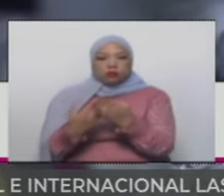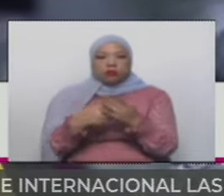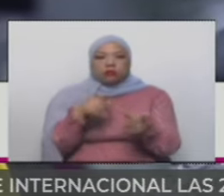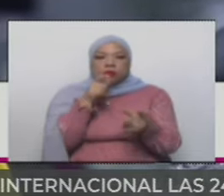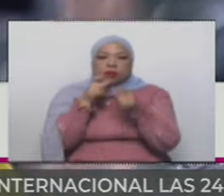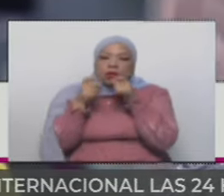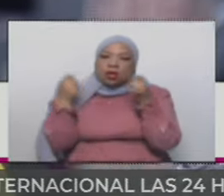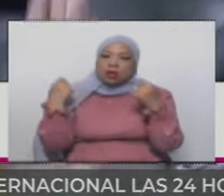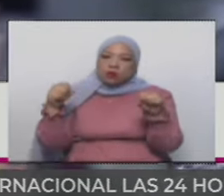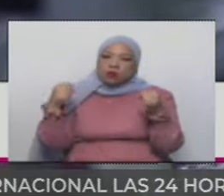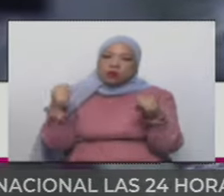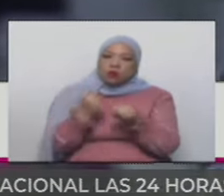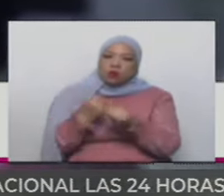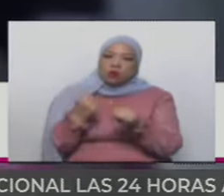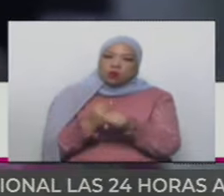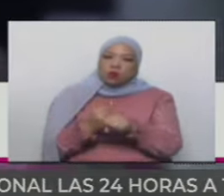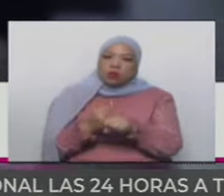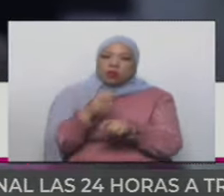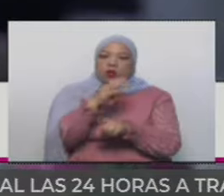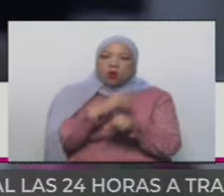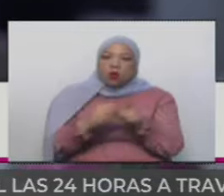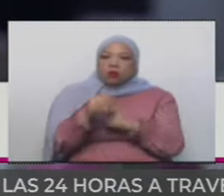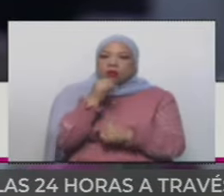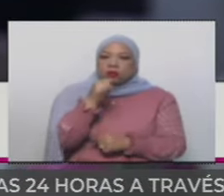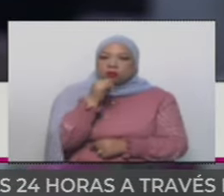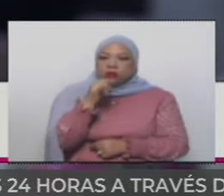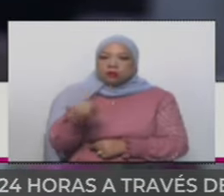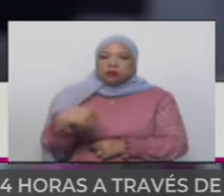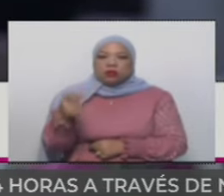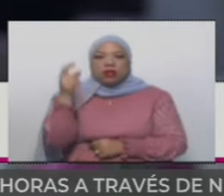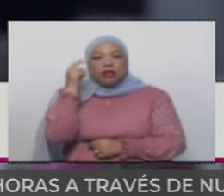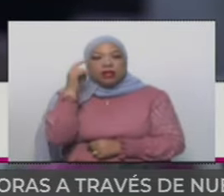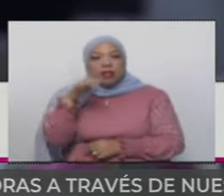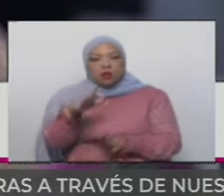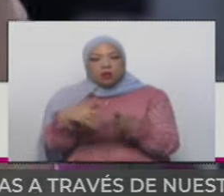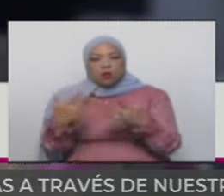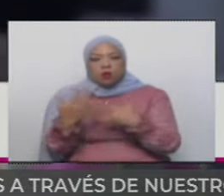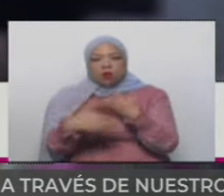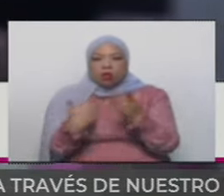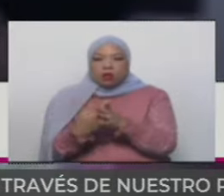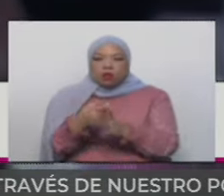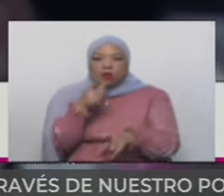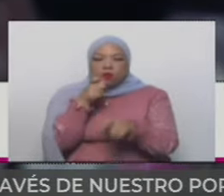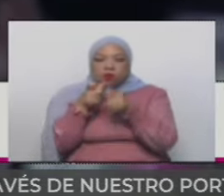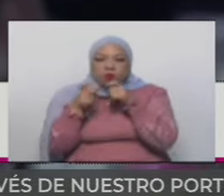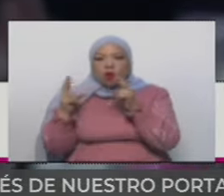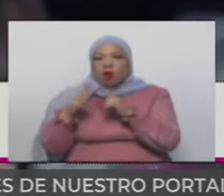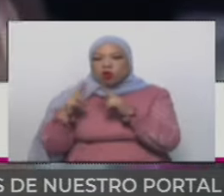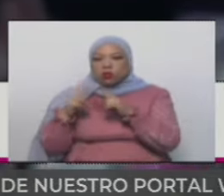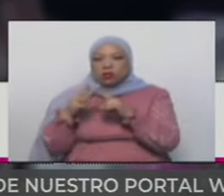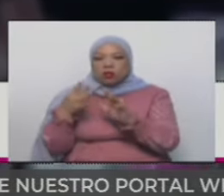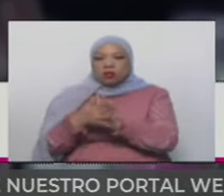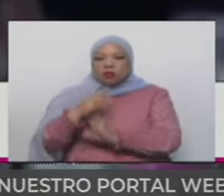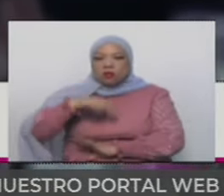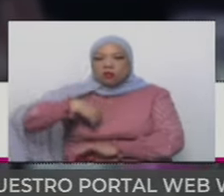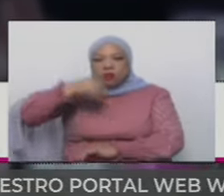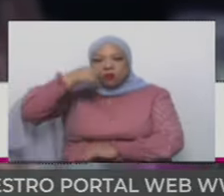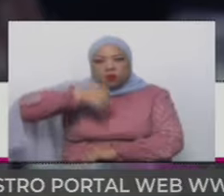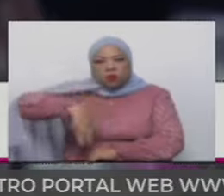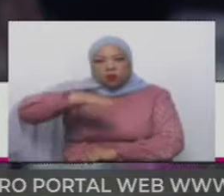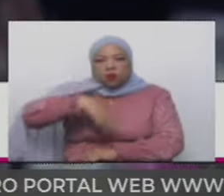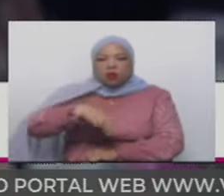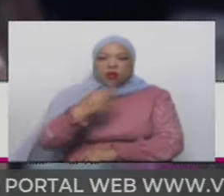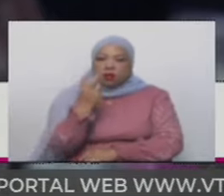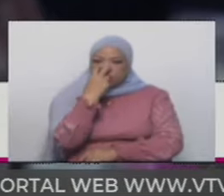de prácticas y hábitos culturales, y la Feria del Libro de Caracas nos ha permitido conocer que nuestra población, la población